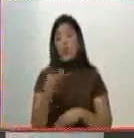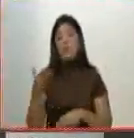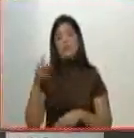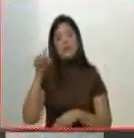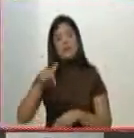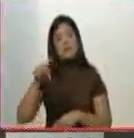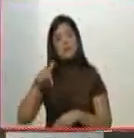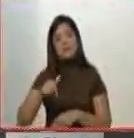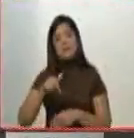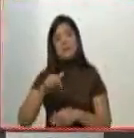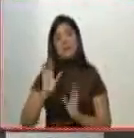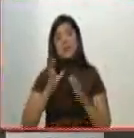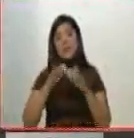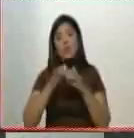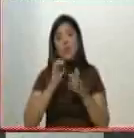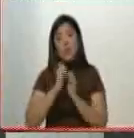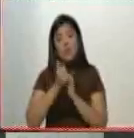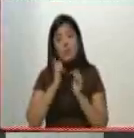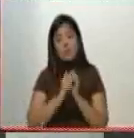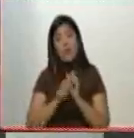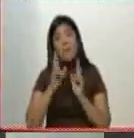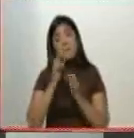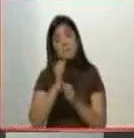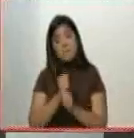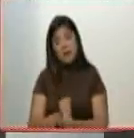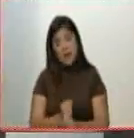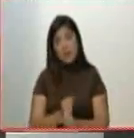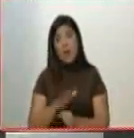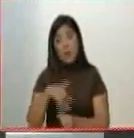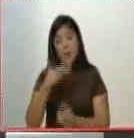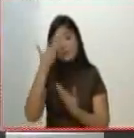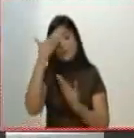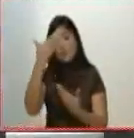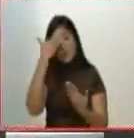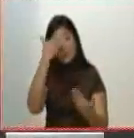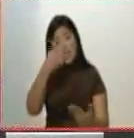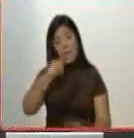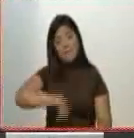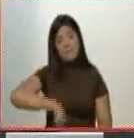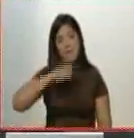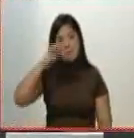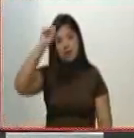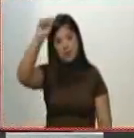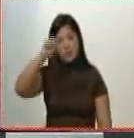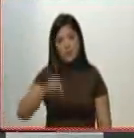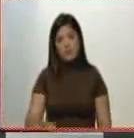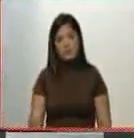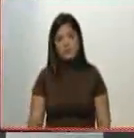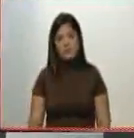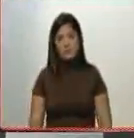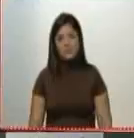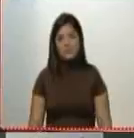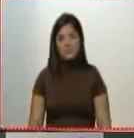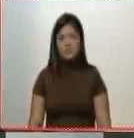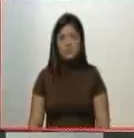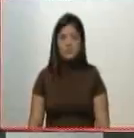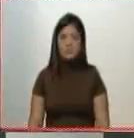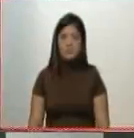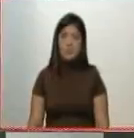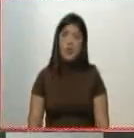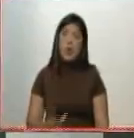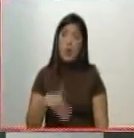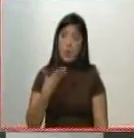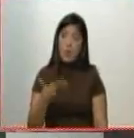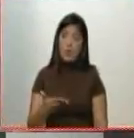disciplina deportiva. Están esperando ser recibidos y poder saludar al presidente de la República, Nicolás Maduro, poder